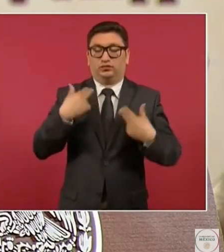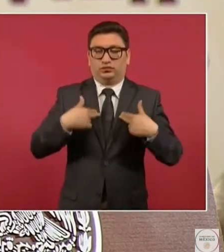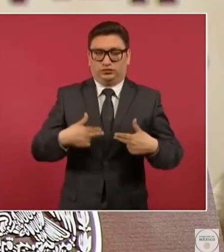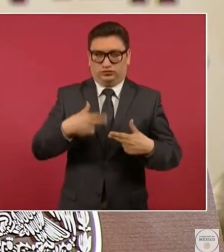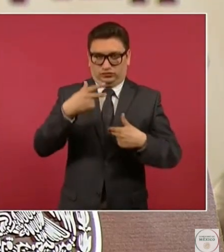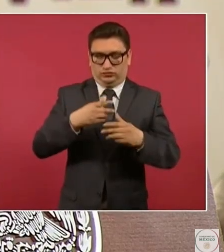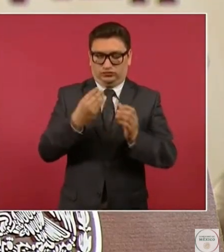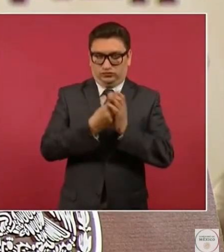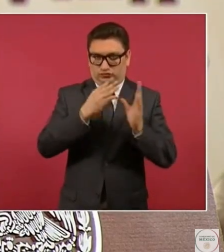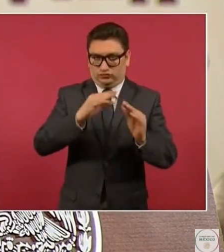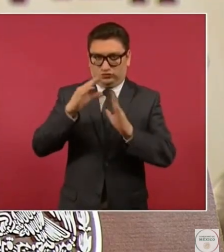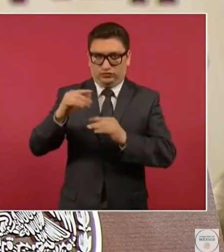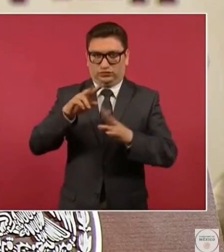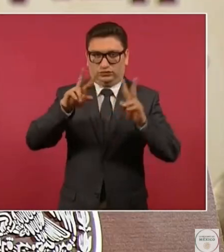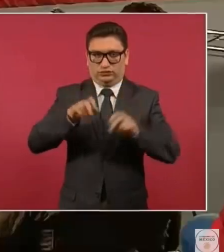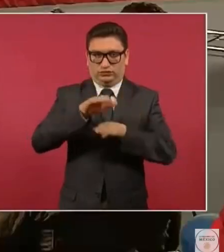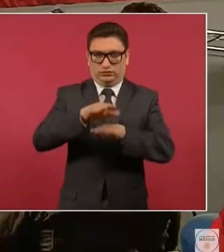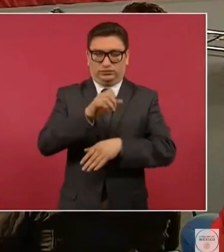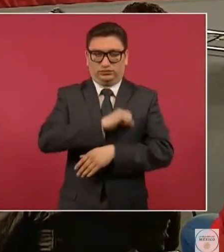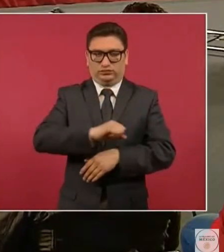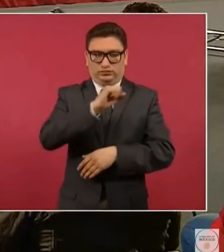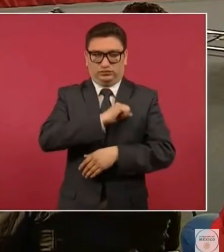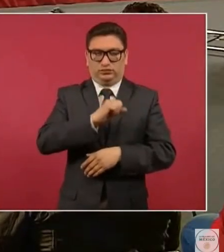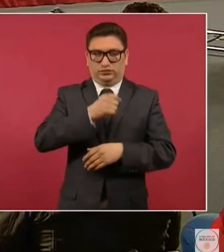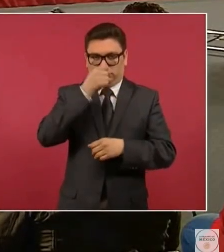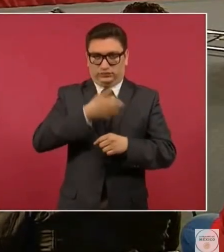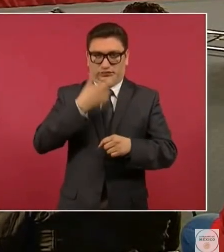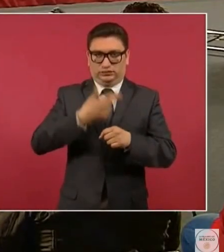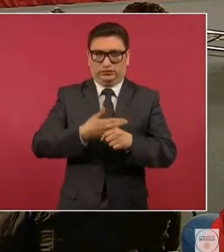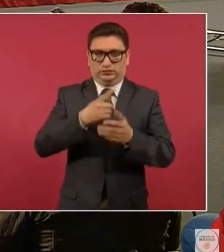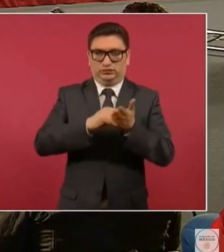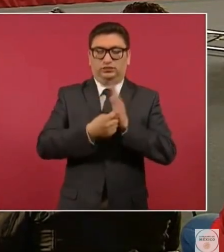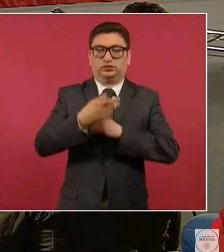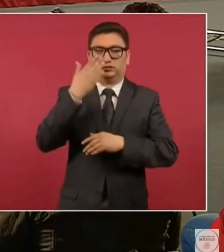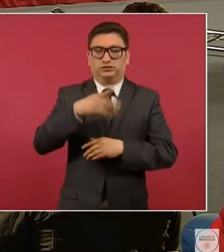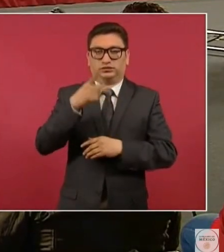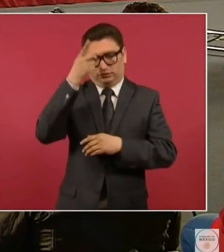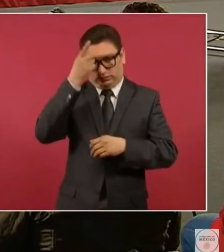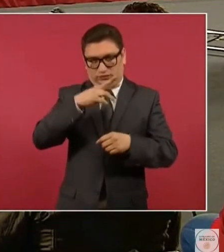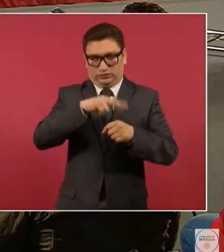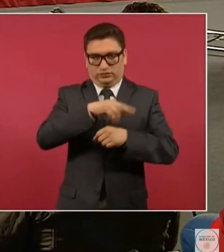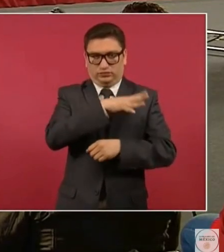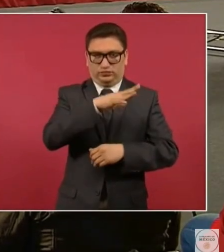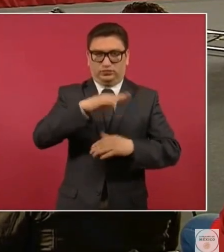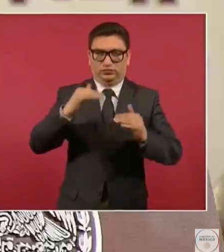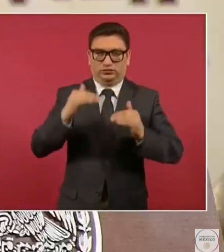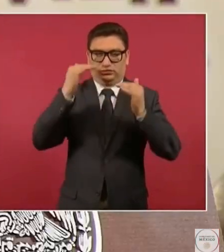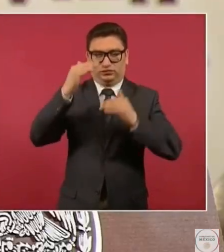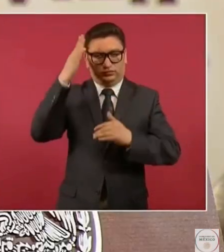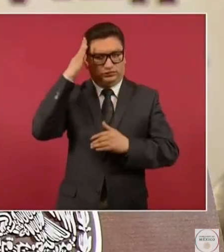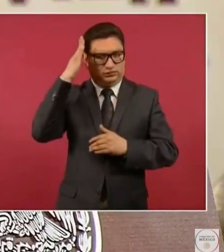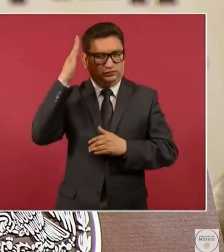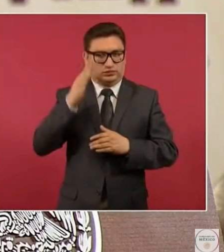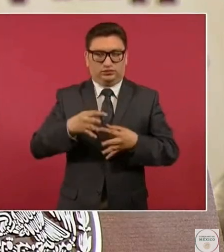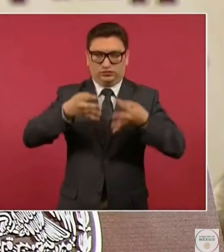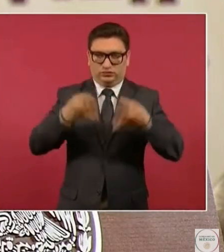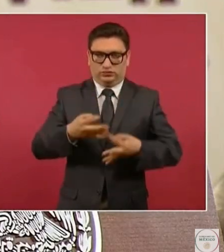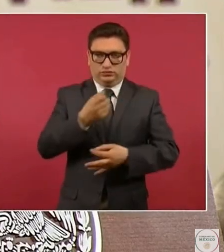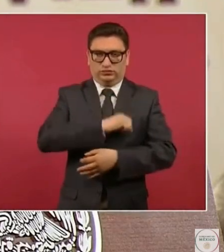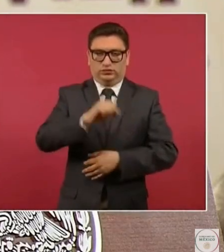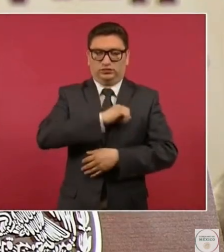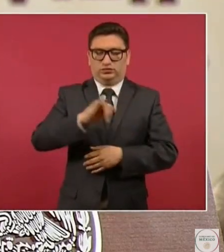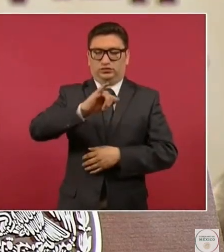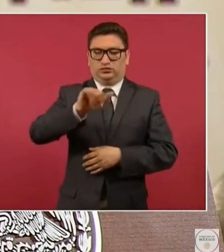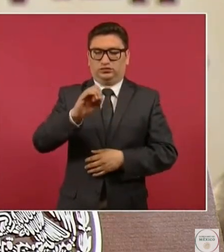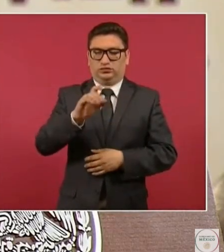que preside o su secretario técnico es nuestro director general de Calidad y Educación en Salud, el doctor José Luis